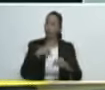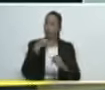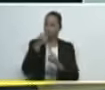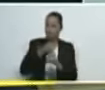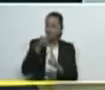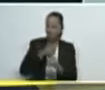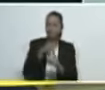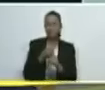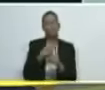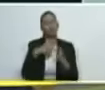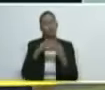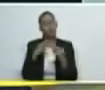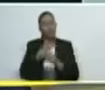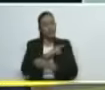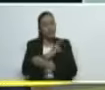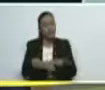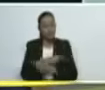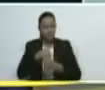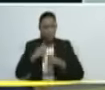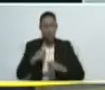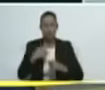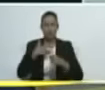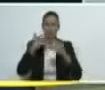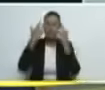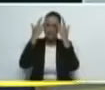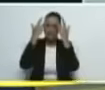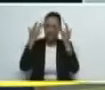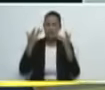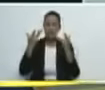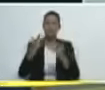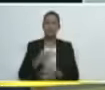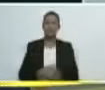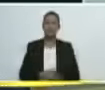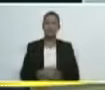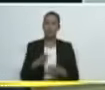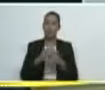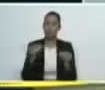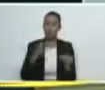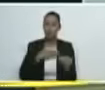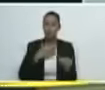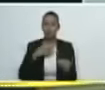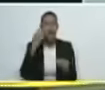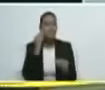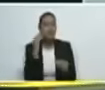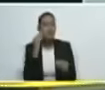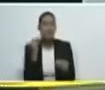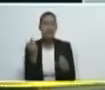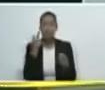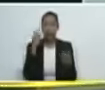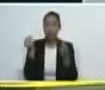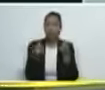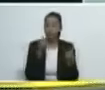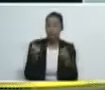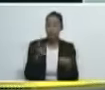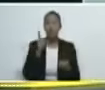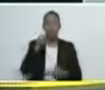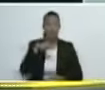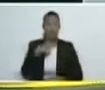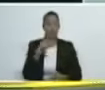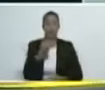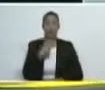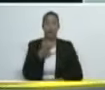con toda mi fuerza, con toda mi inteligencia, con toda mi astucia, con toda mi terquedad,